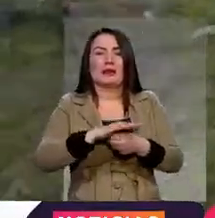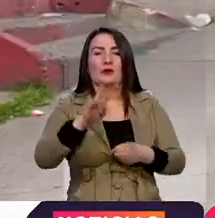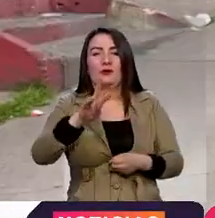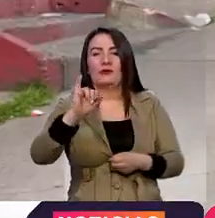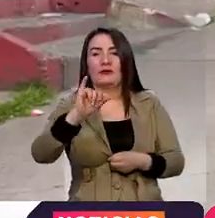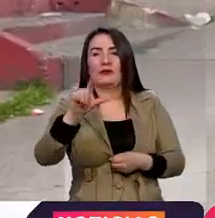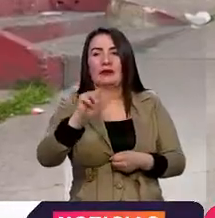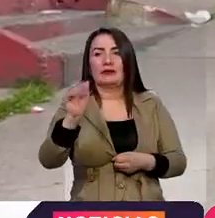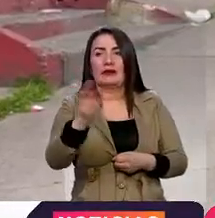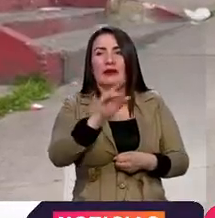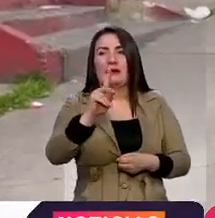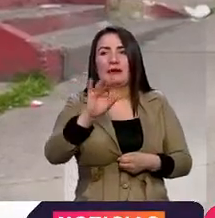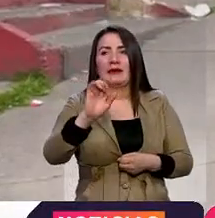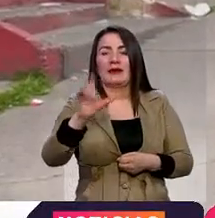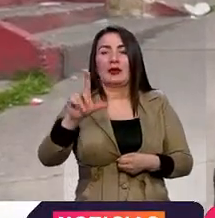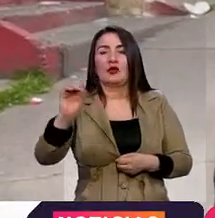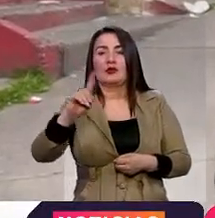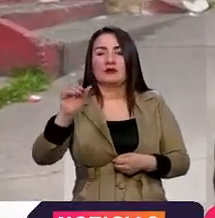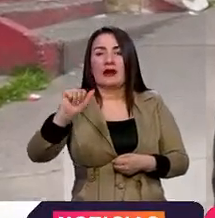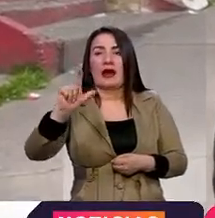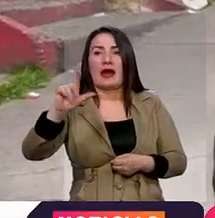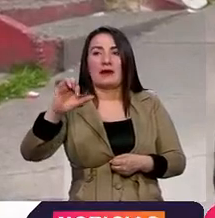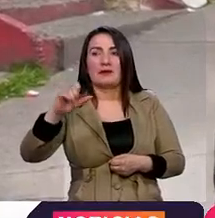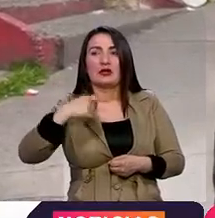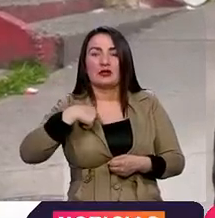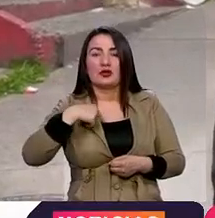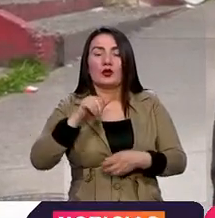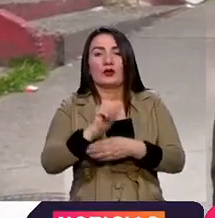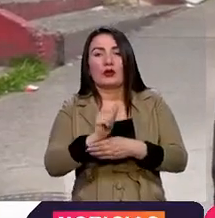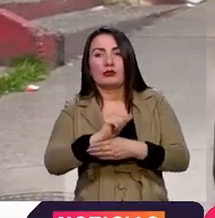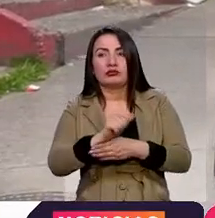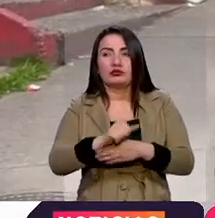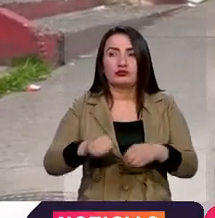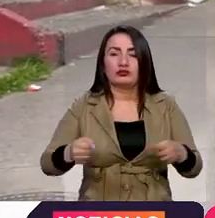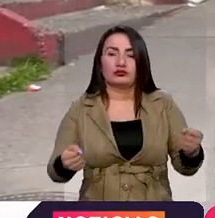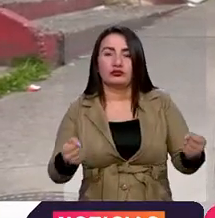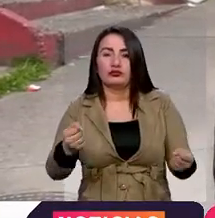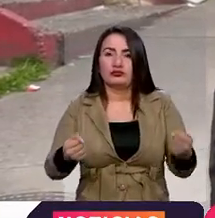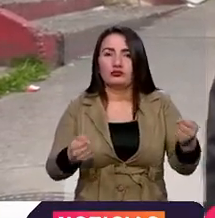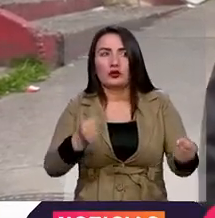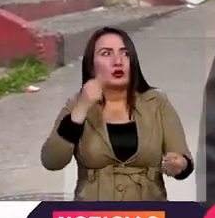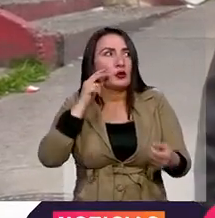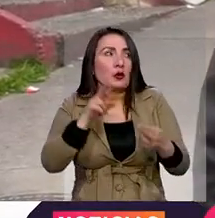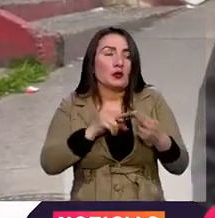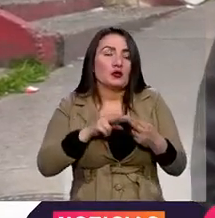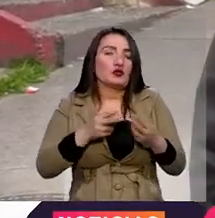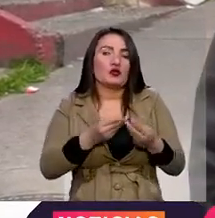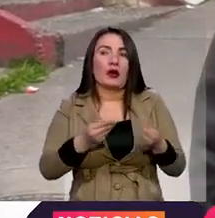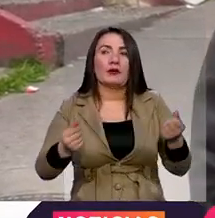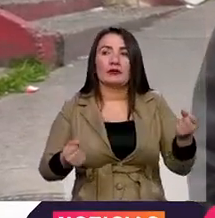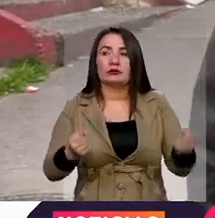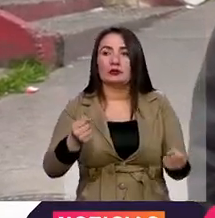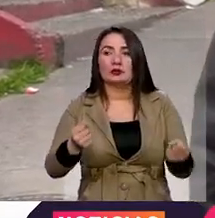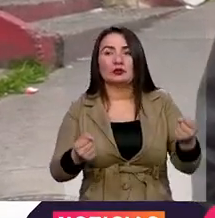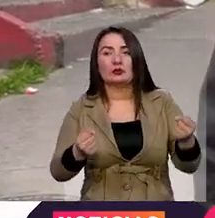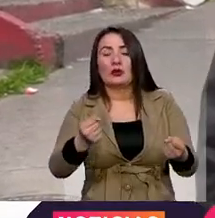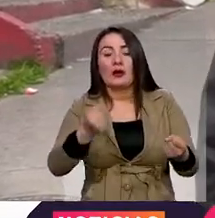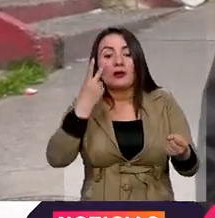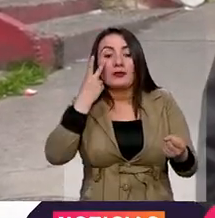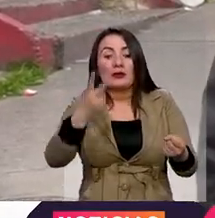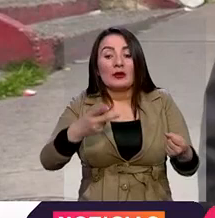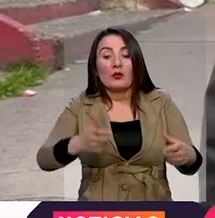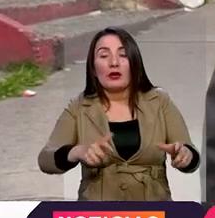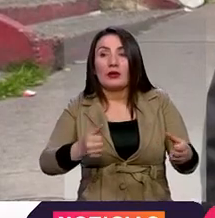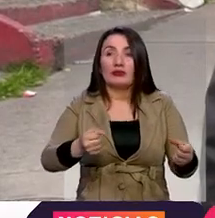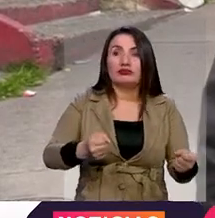Alpes. Iba bajando despacito porque estaba lloviendo, obviamente no conocía la carretera porque pues no conocía y pues desafortunadamente vi el hueco pero